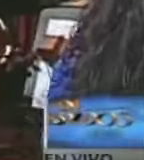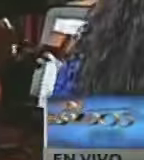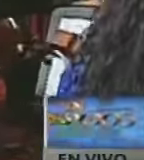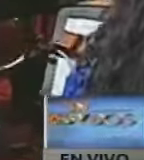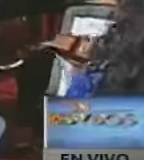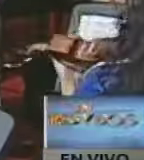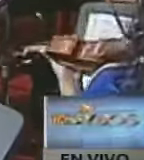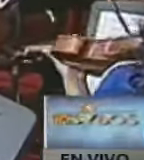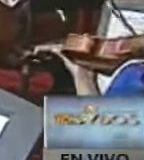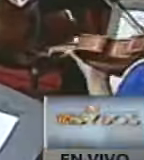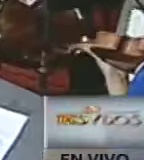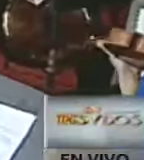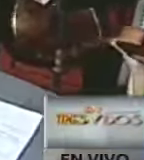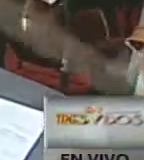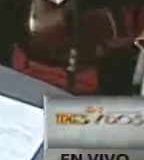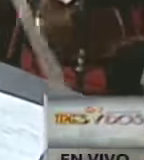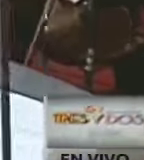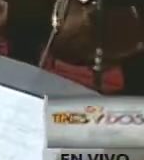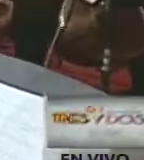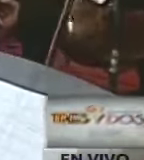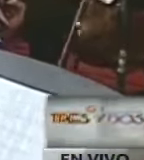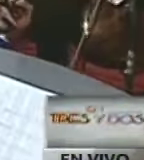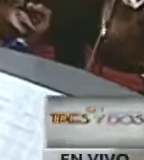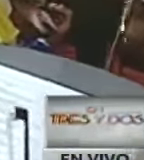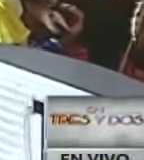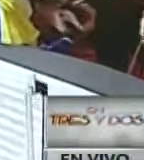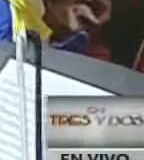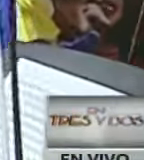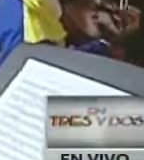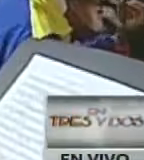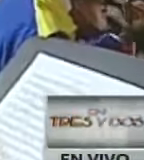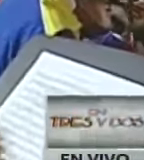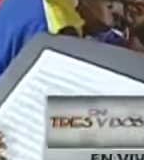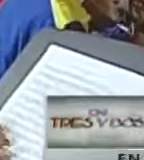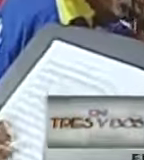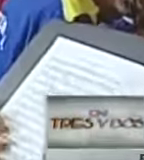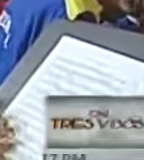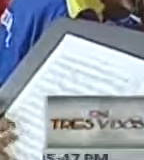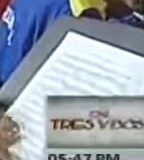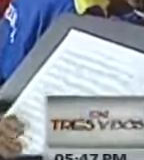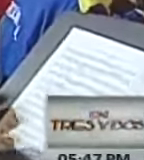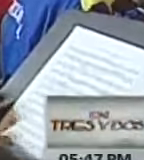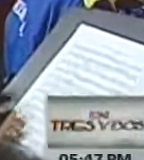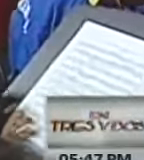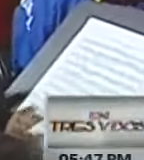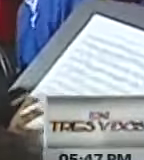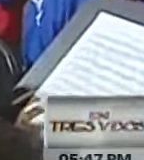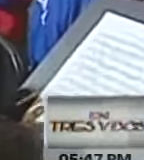Thank you.